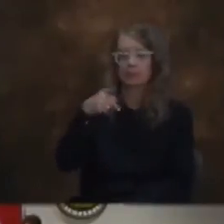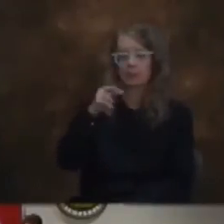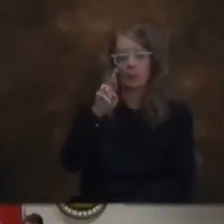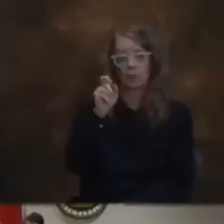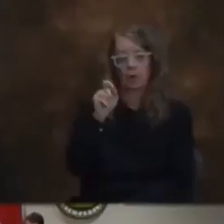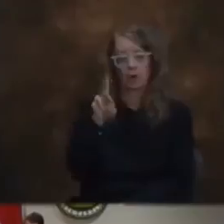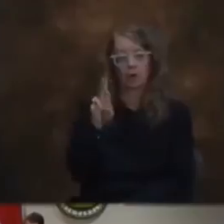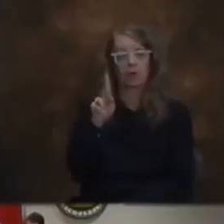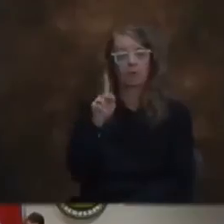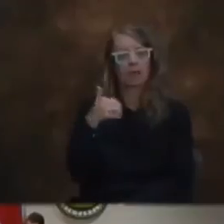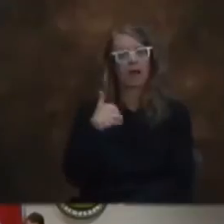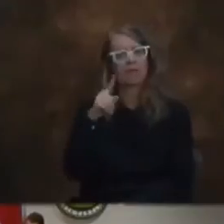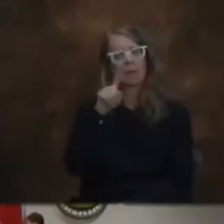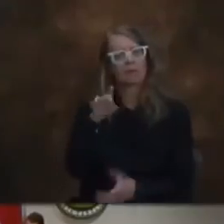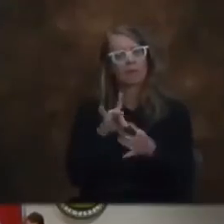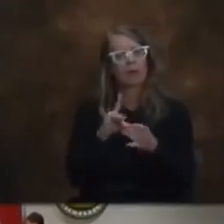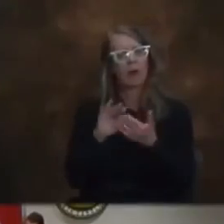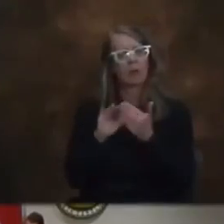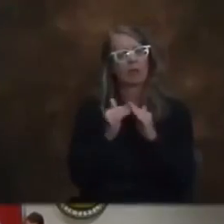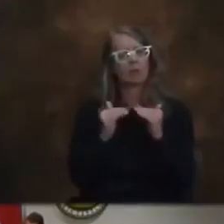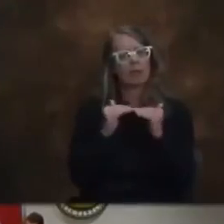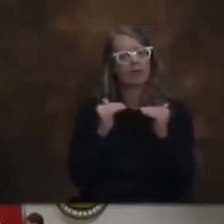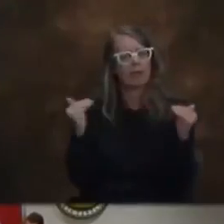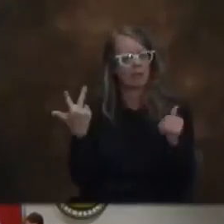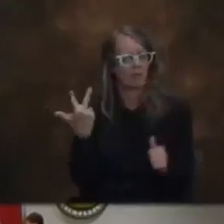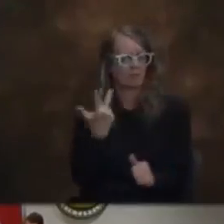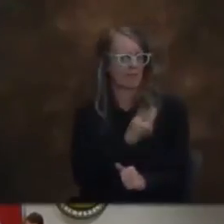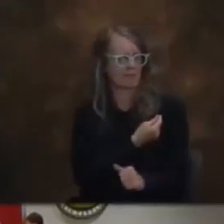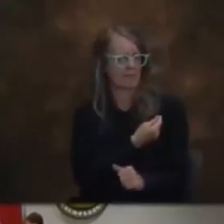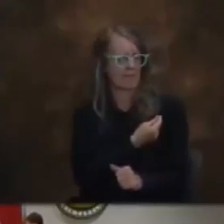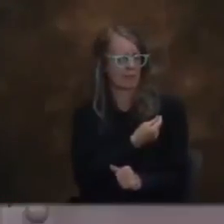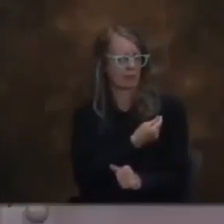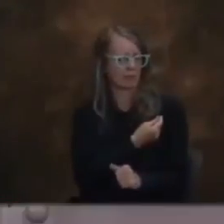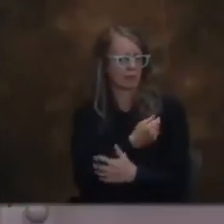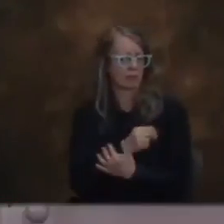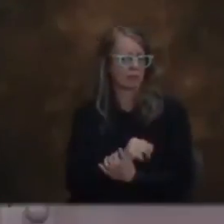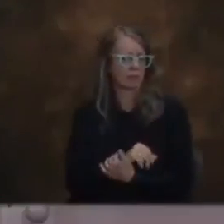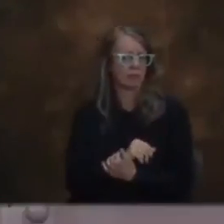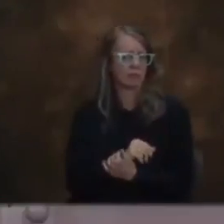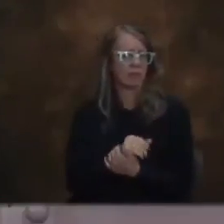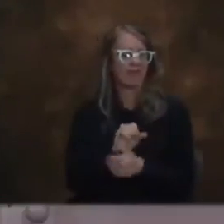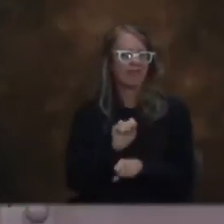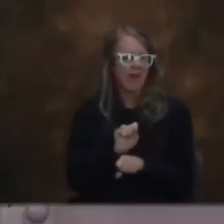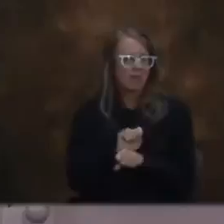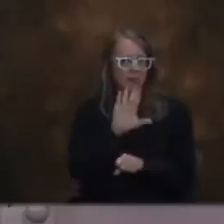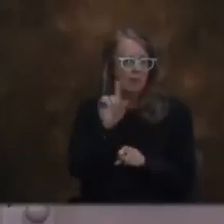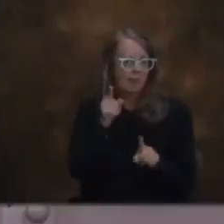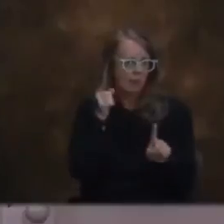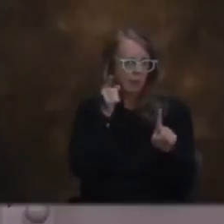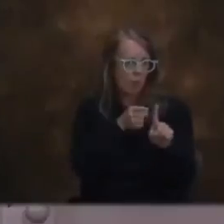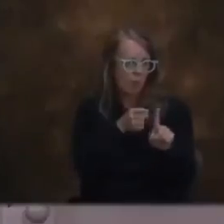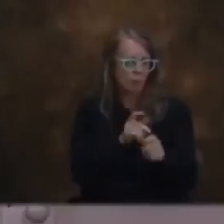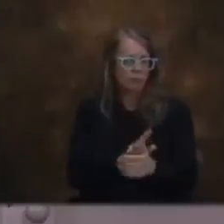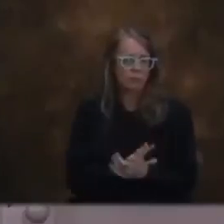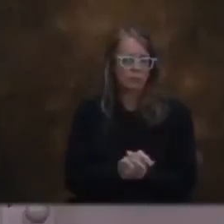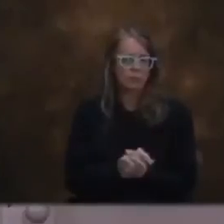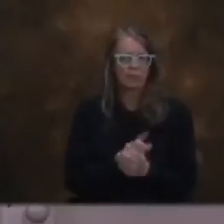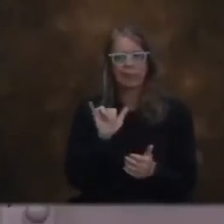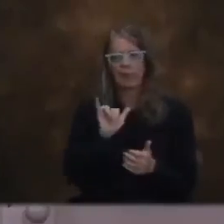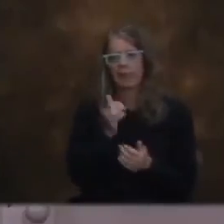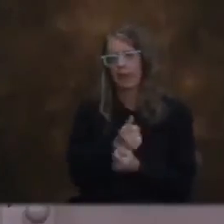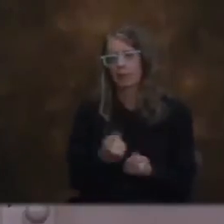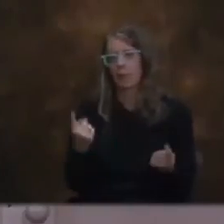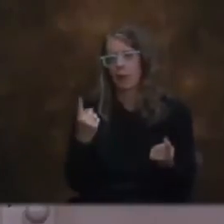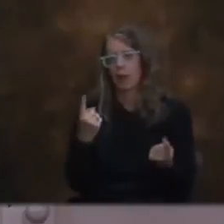las tasas de vacuna y las metas de vacuna a nivel comunitario llevamos tiempo